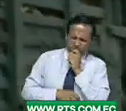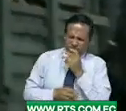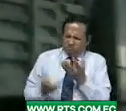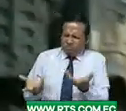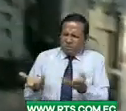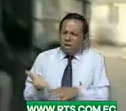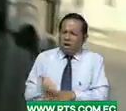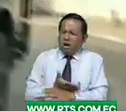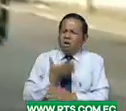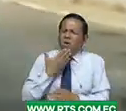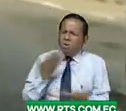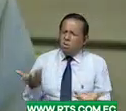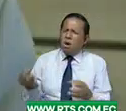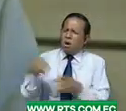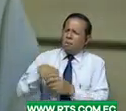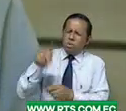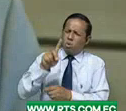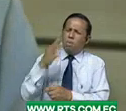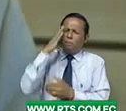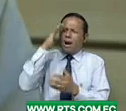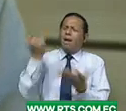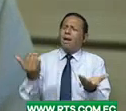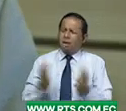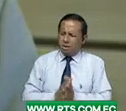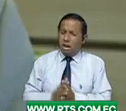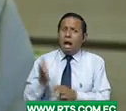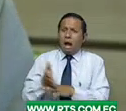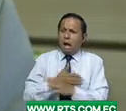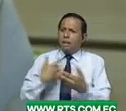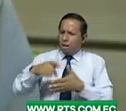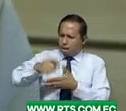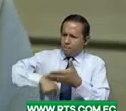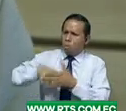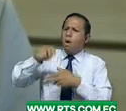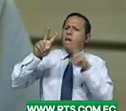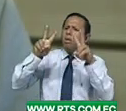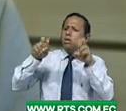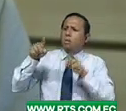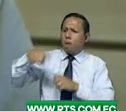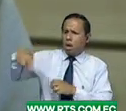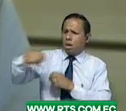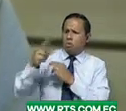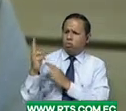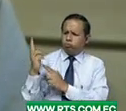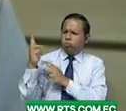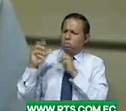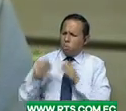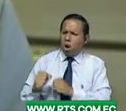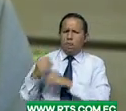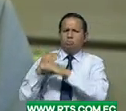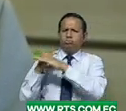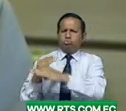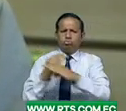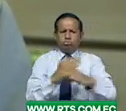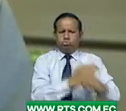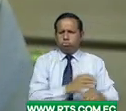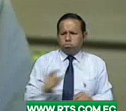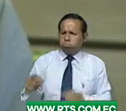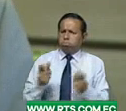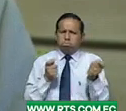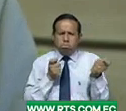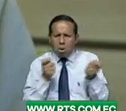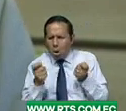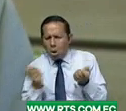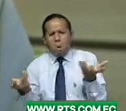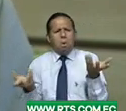su colaboración. Las Fuerzas Armadas tienen ya el uso legítimo de la fuerza, pueden realizar el control de armas, municiones y explosivos